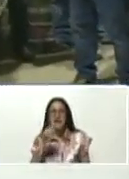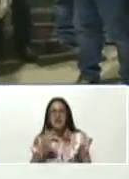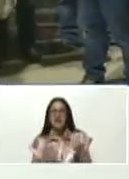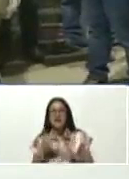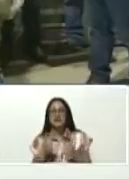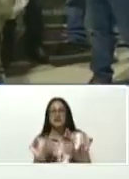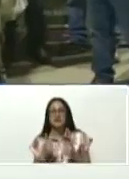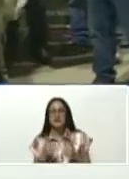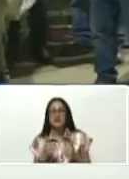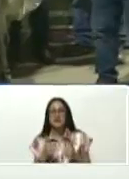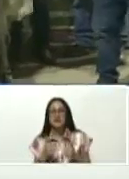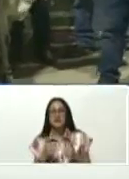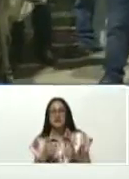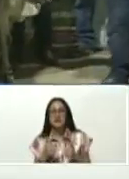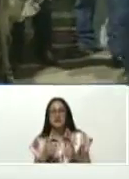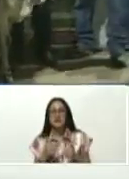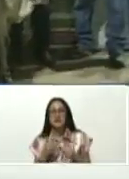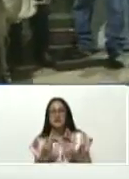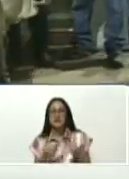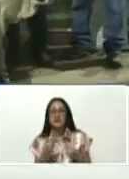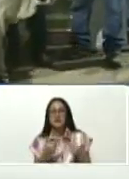es la ganadería que tenemos acá,